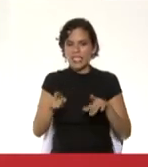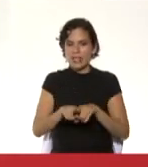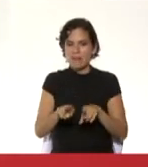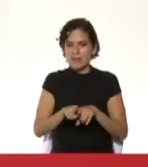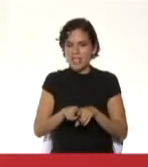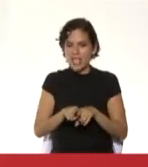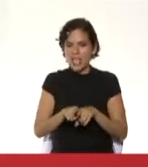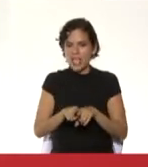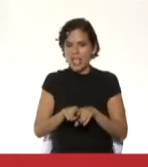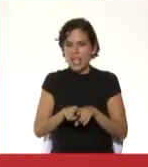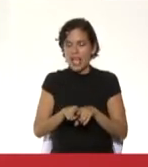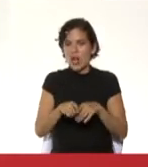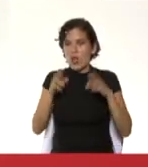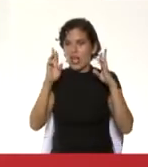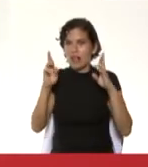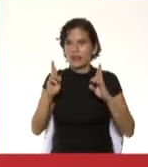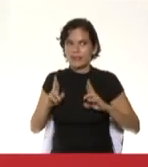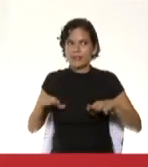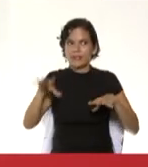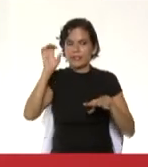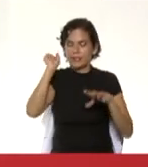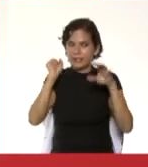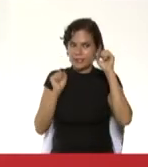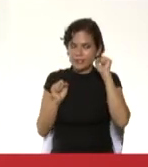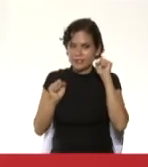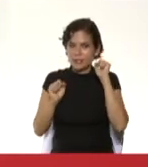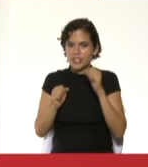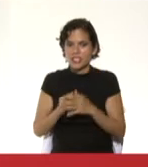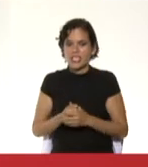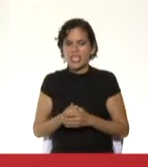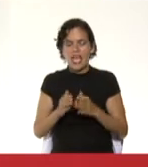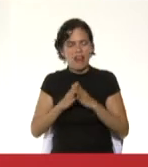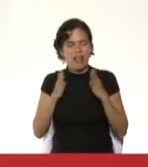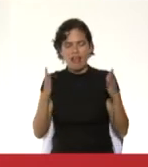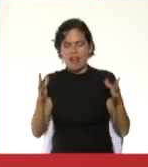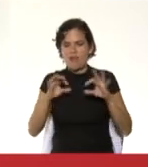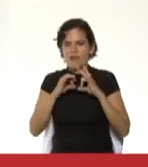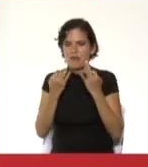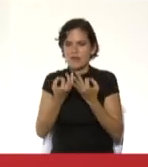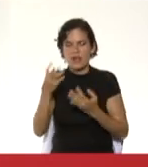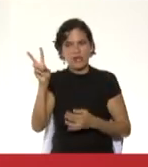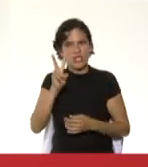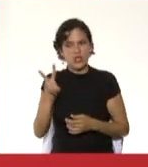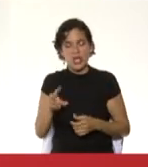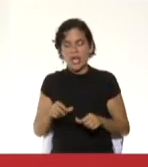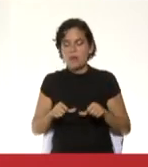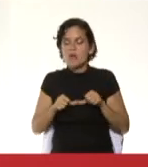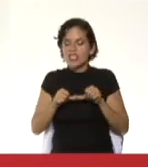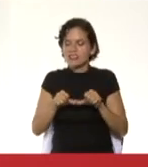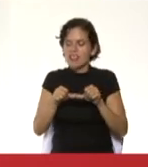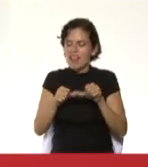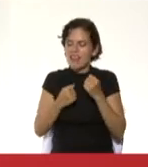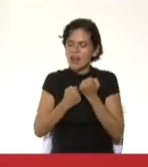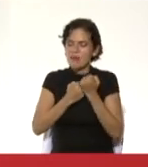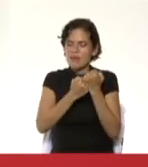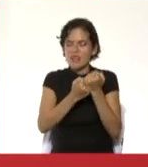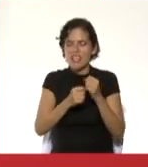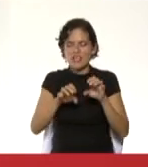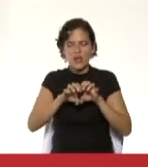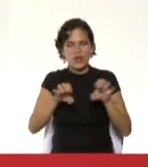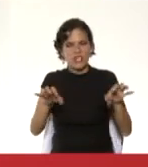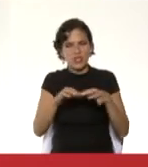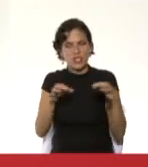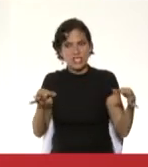del CEBI por el recurso que nos presentaron y por supuesto a la gran familia venezolana por seguir apoyando la educación a distancia en